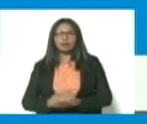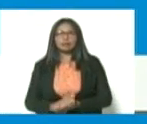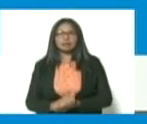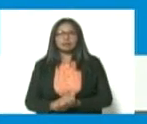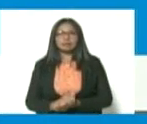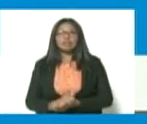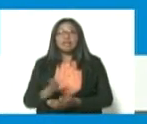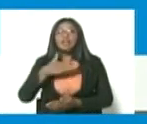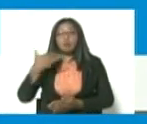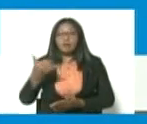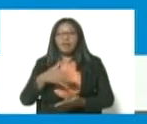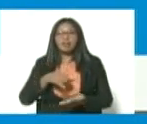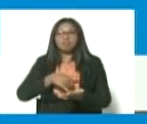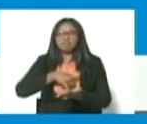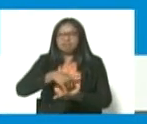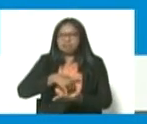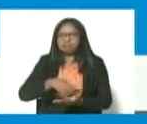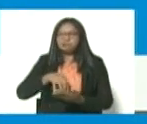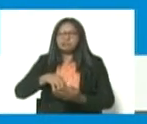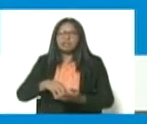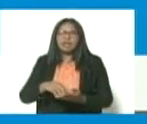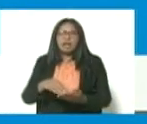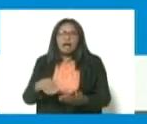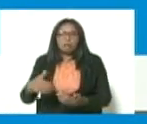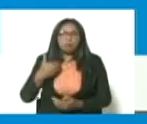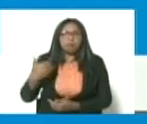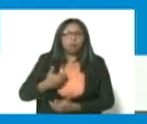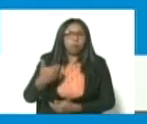vulnerado, tiroteado, herido,